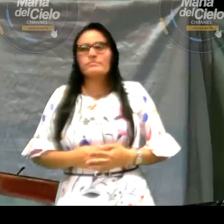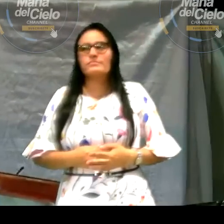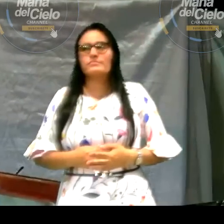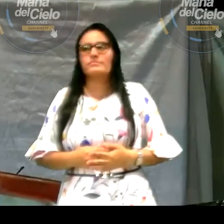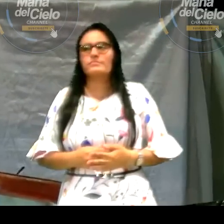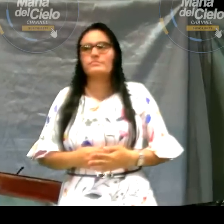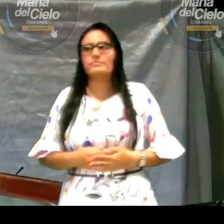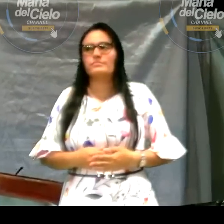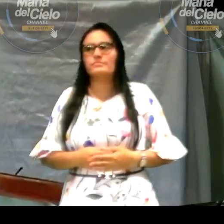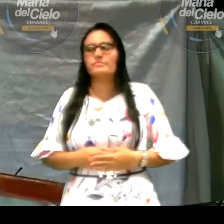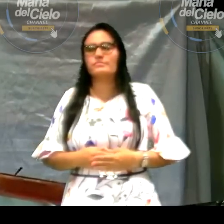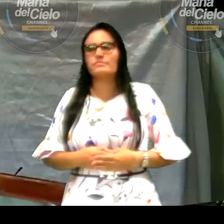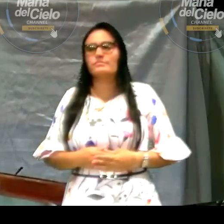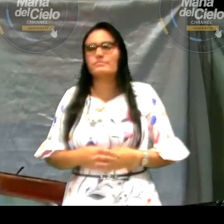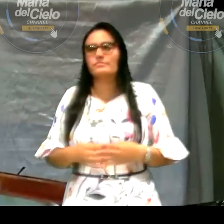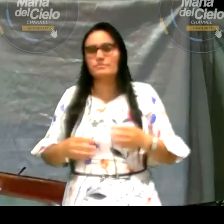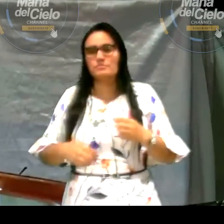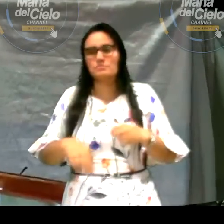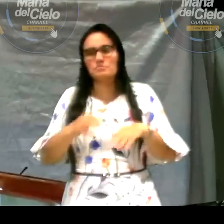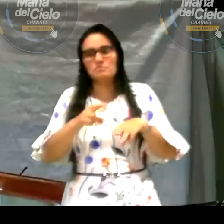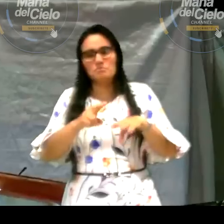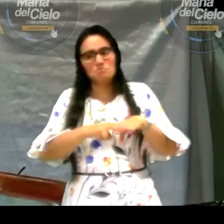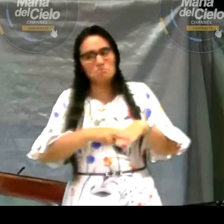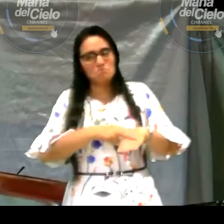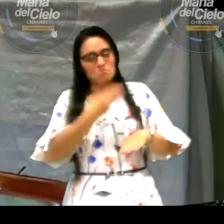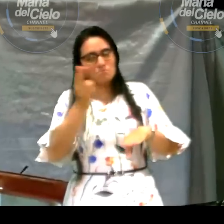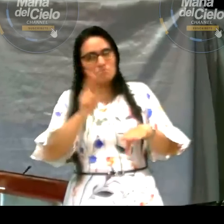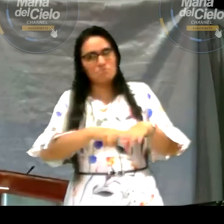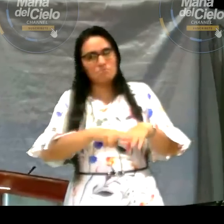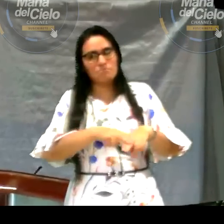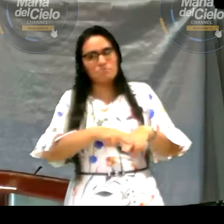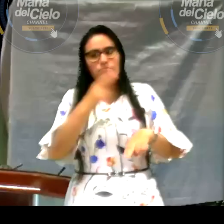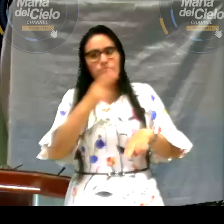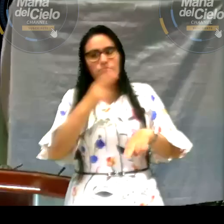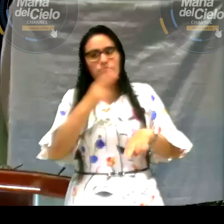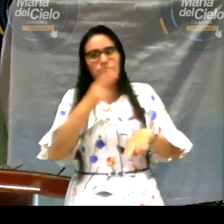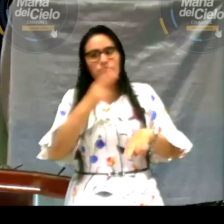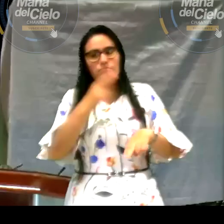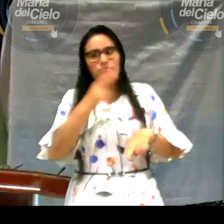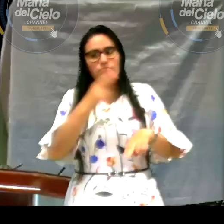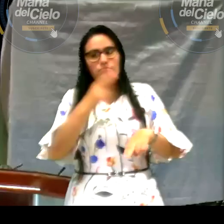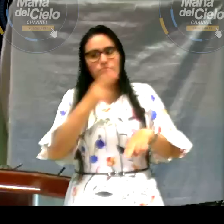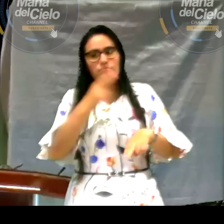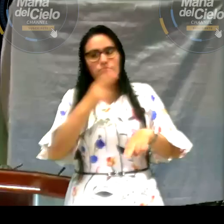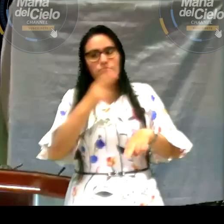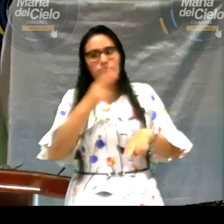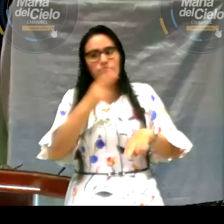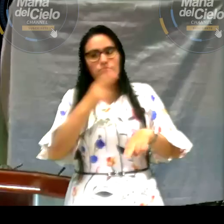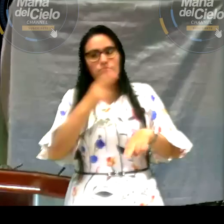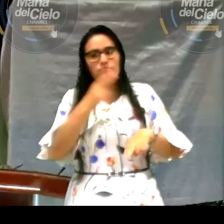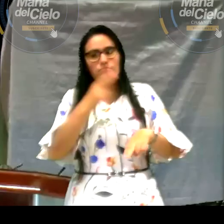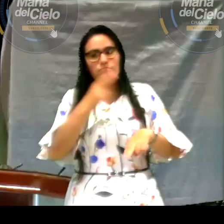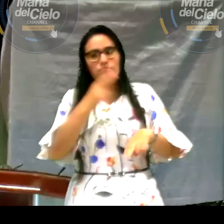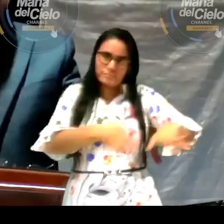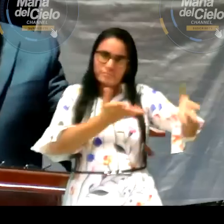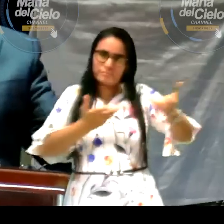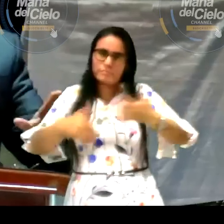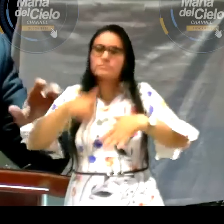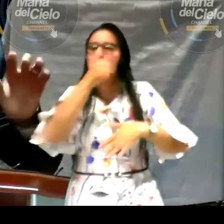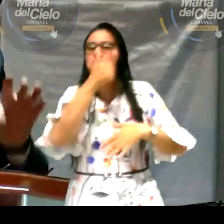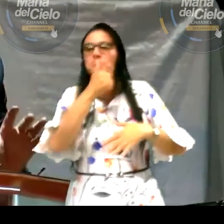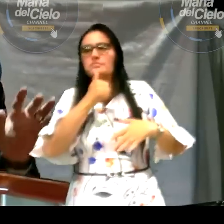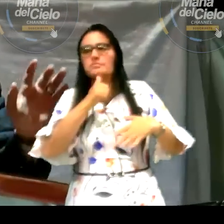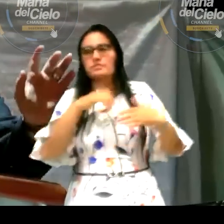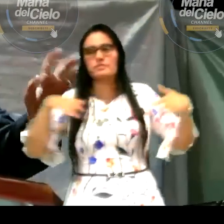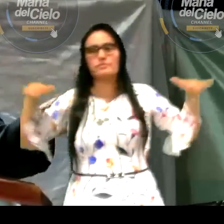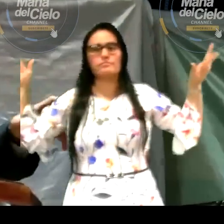es natural. El tipo está ahí al pie de un estanque donde el ángel de Dios viene de tiempo en tiempo, mueve las